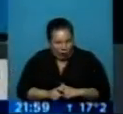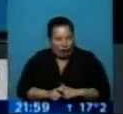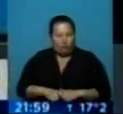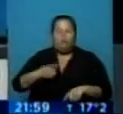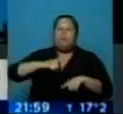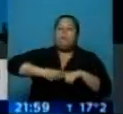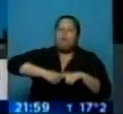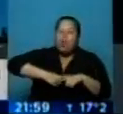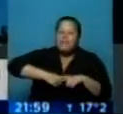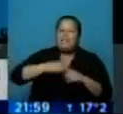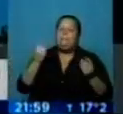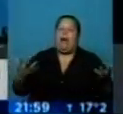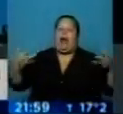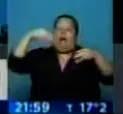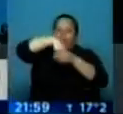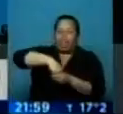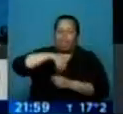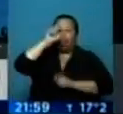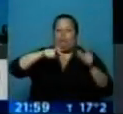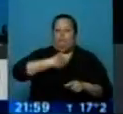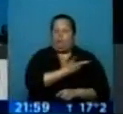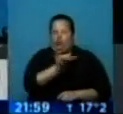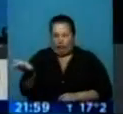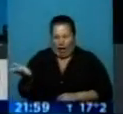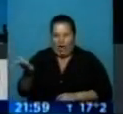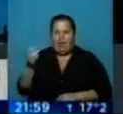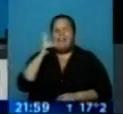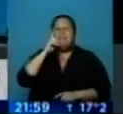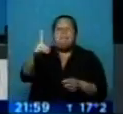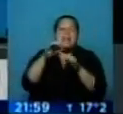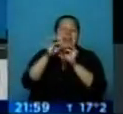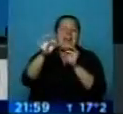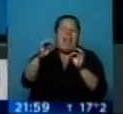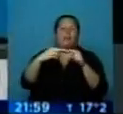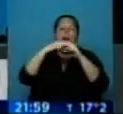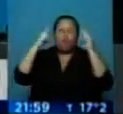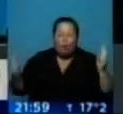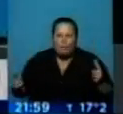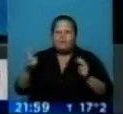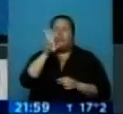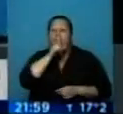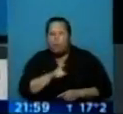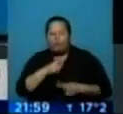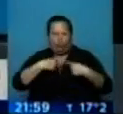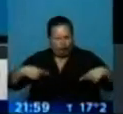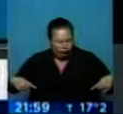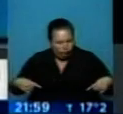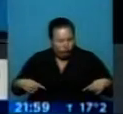las políticas de inclusión social, miles de kilómetros de autovías y